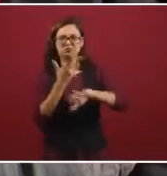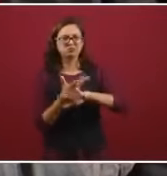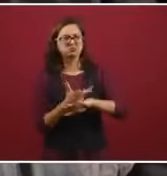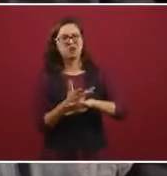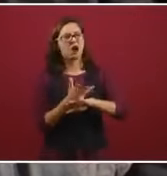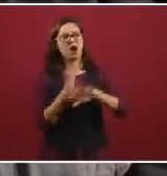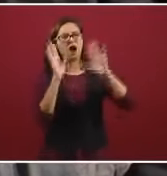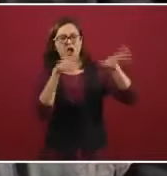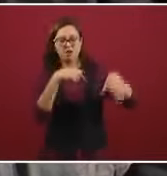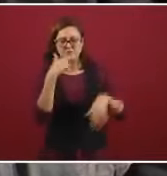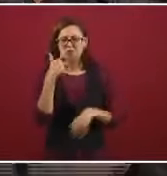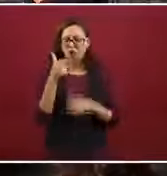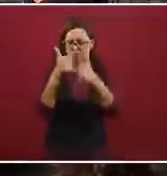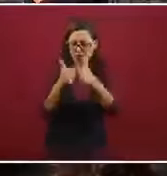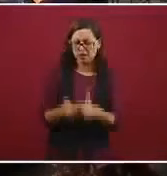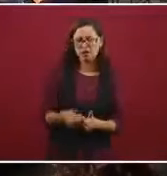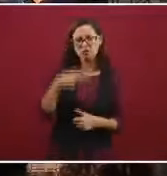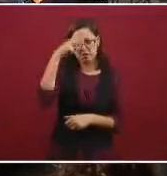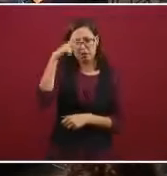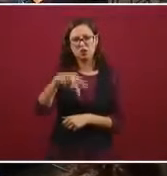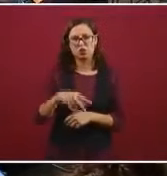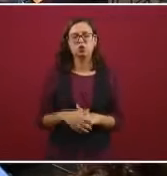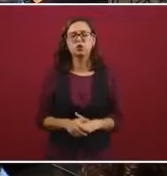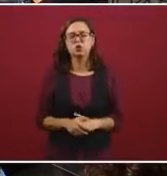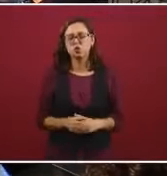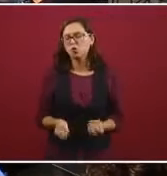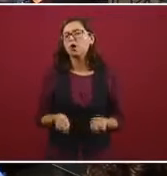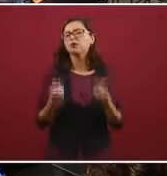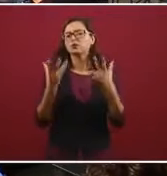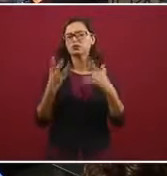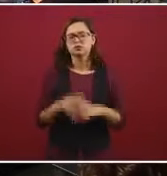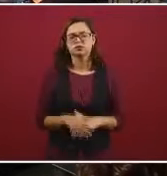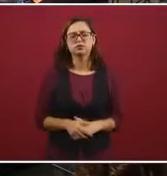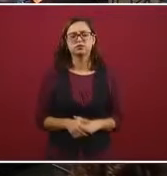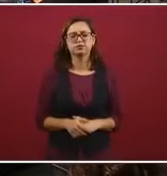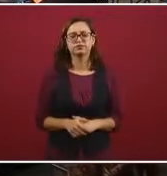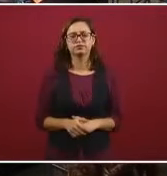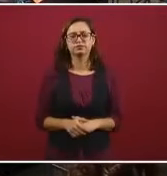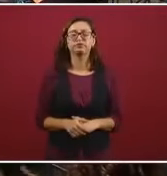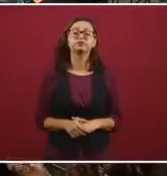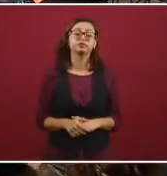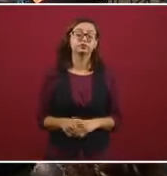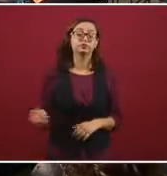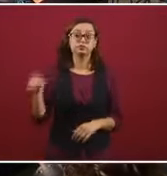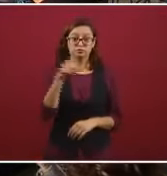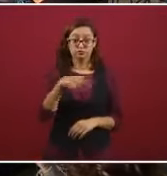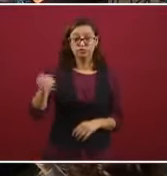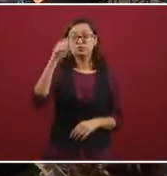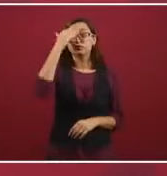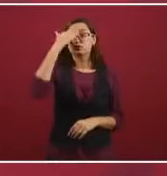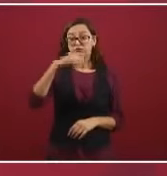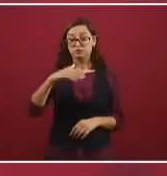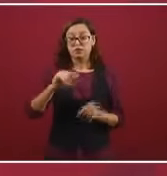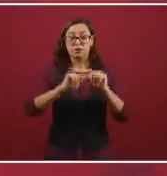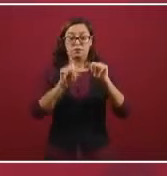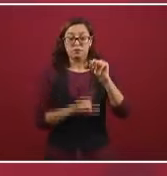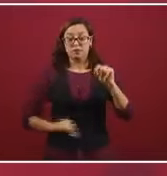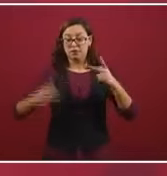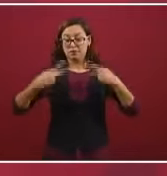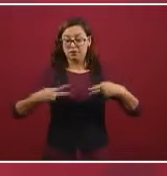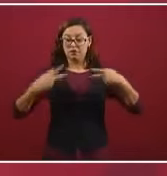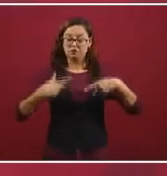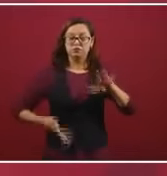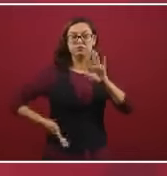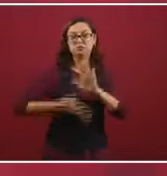irse a trabajar? Bueno, como usted sabe, los números que tenemos del flujo migratorio de México a Estados Unidos es de